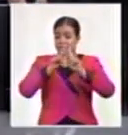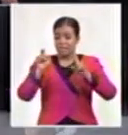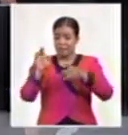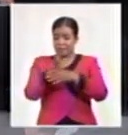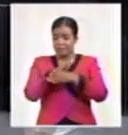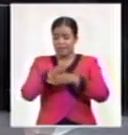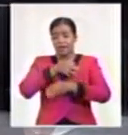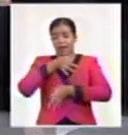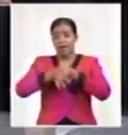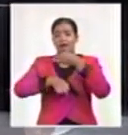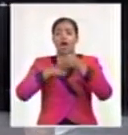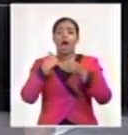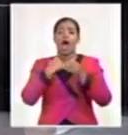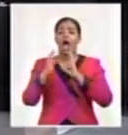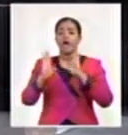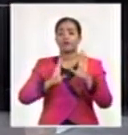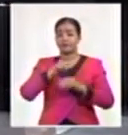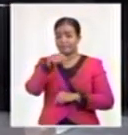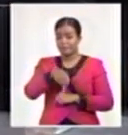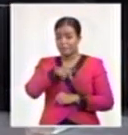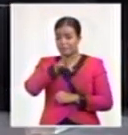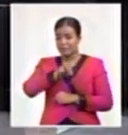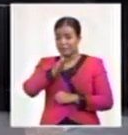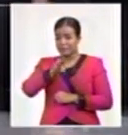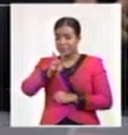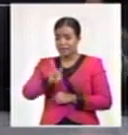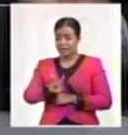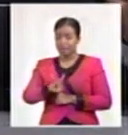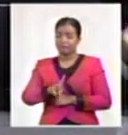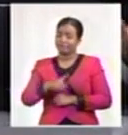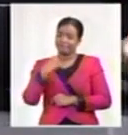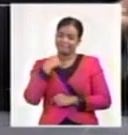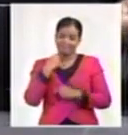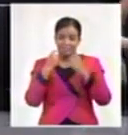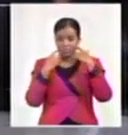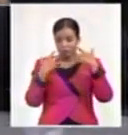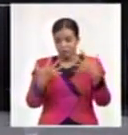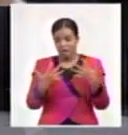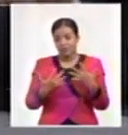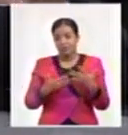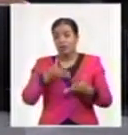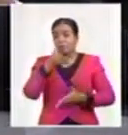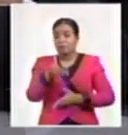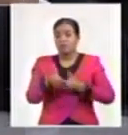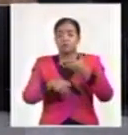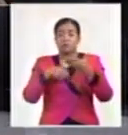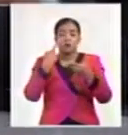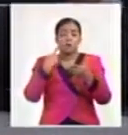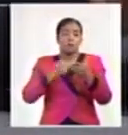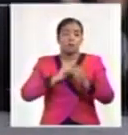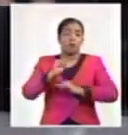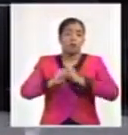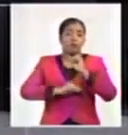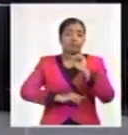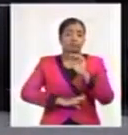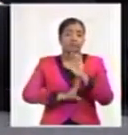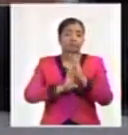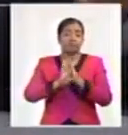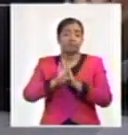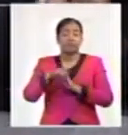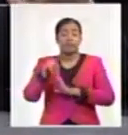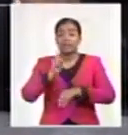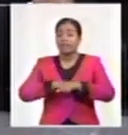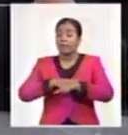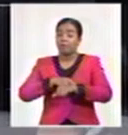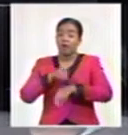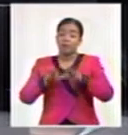año presente, en el 2023, un año decisivo de consolidación de muchos de estos procesos que parecen lejanos, que parecen largos,